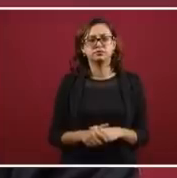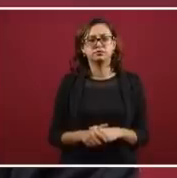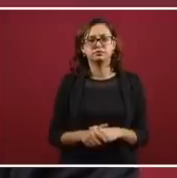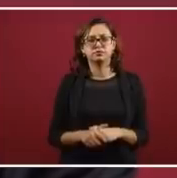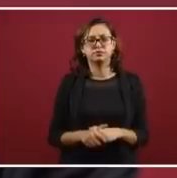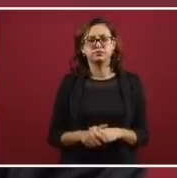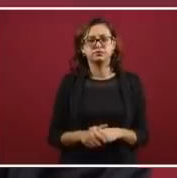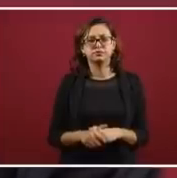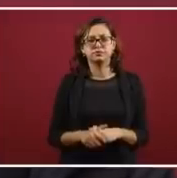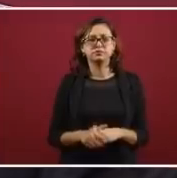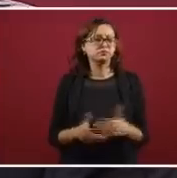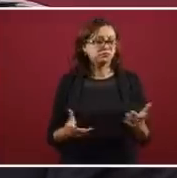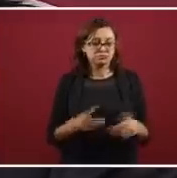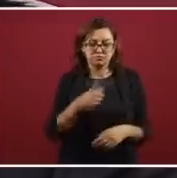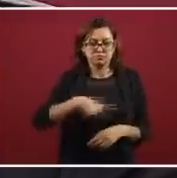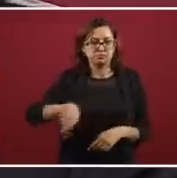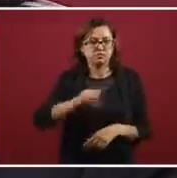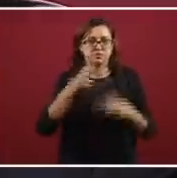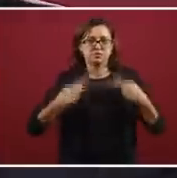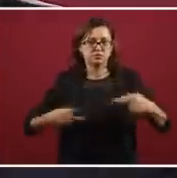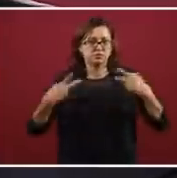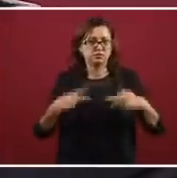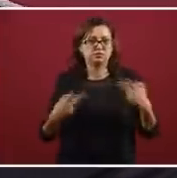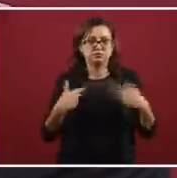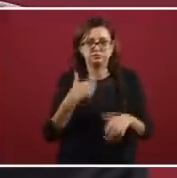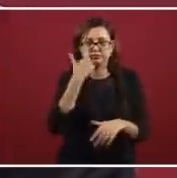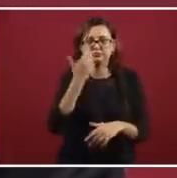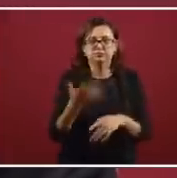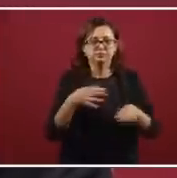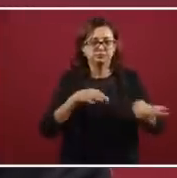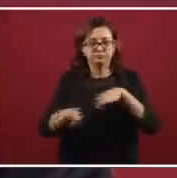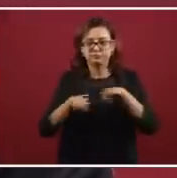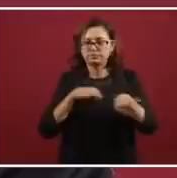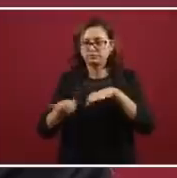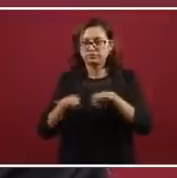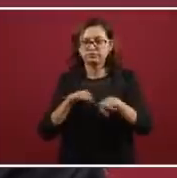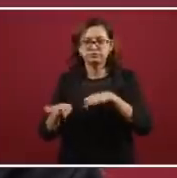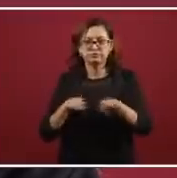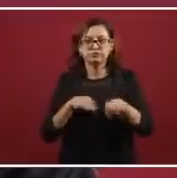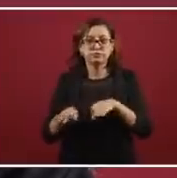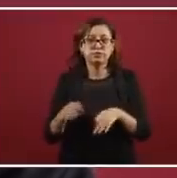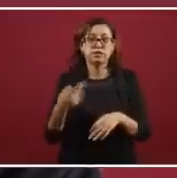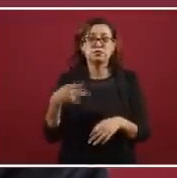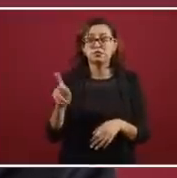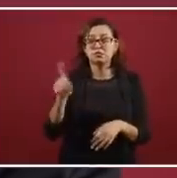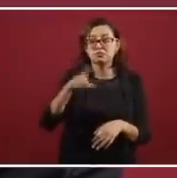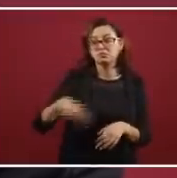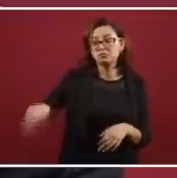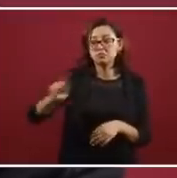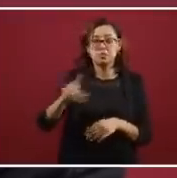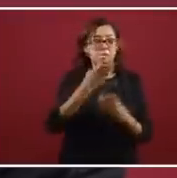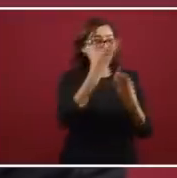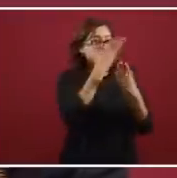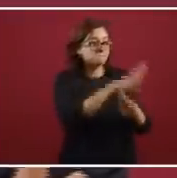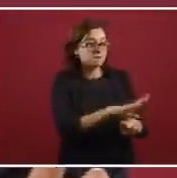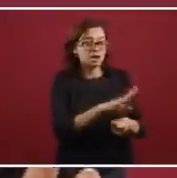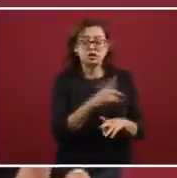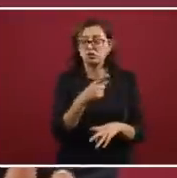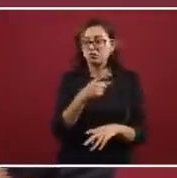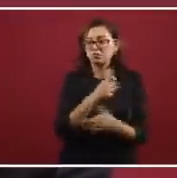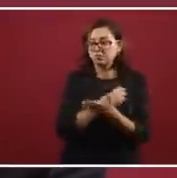los que se buscan la vida, como pueden, que no son sujetos de crédito para la